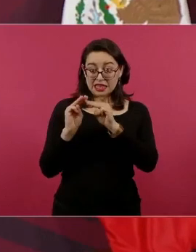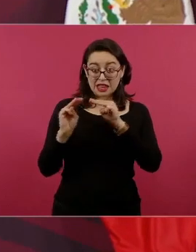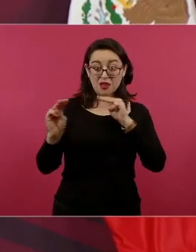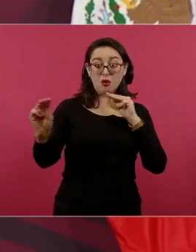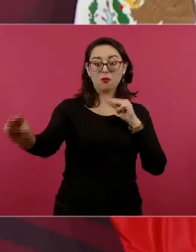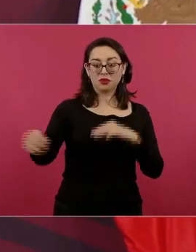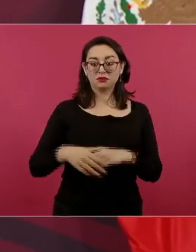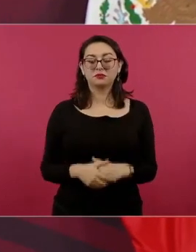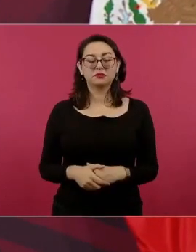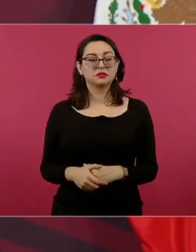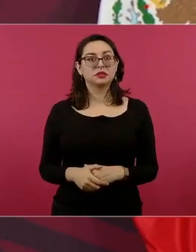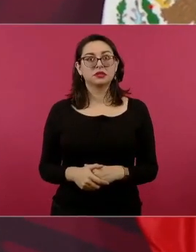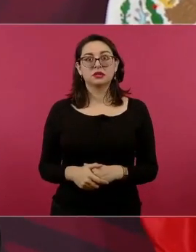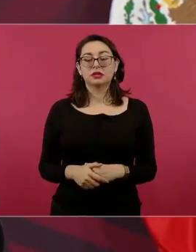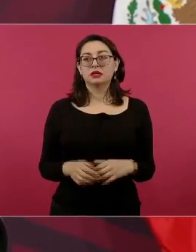Nos está costando